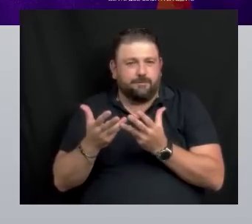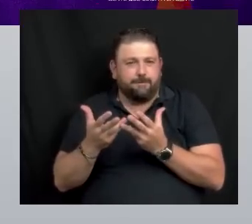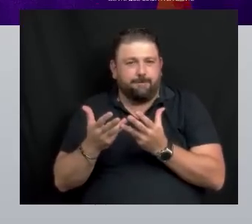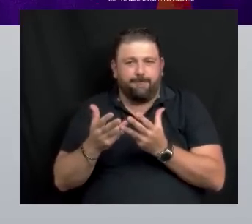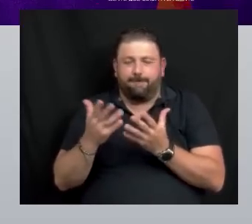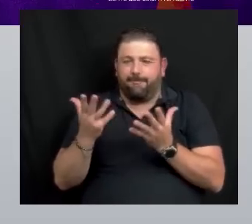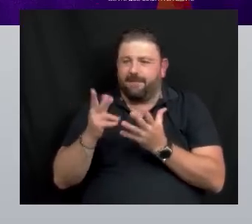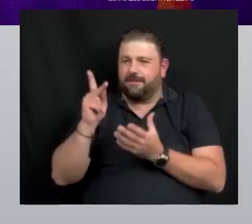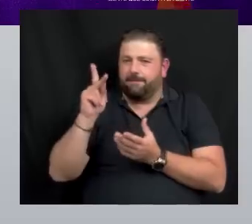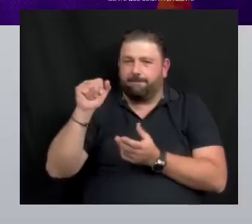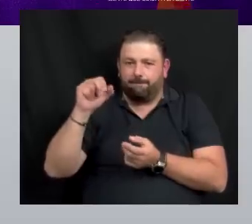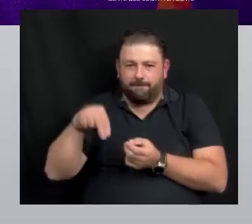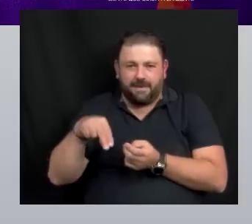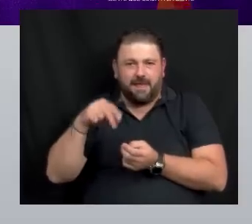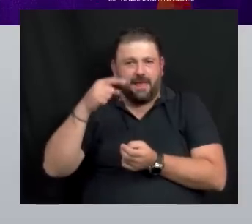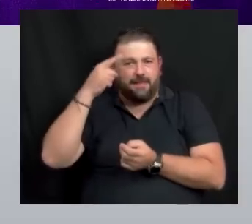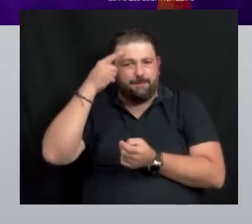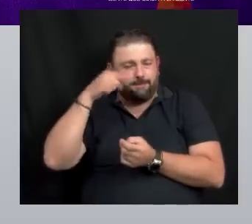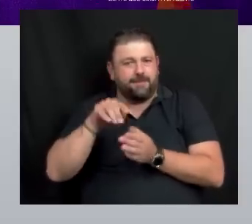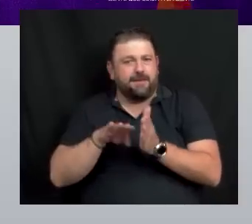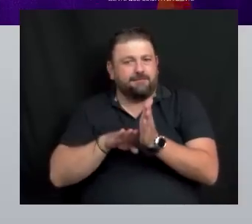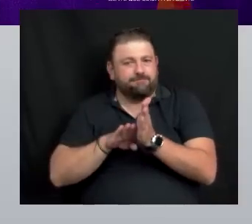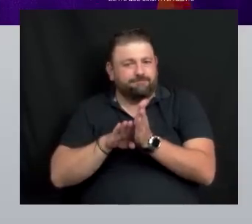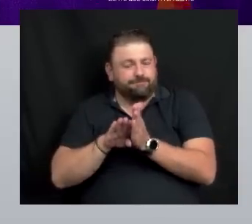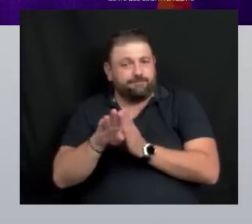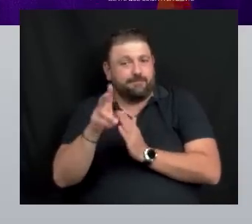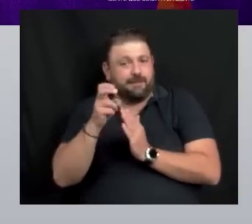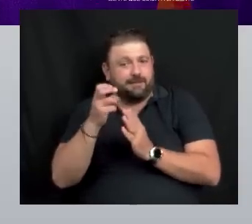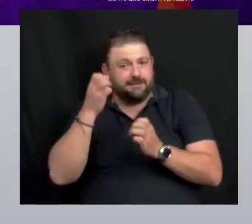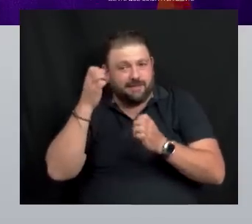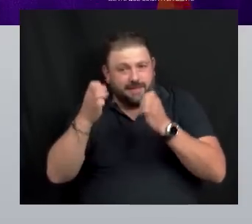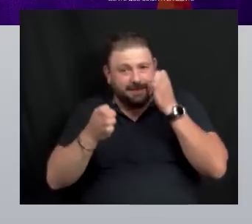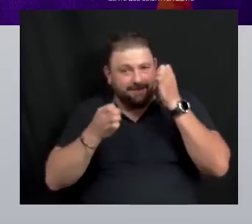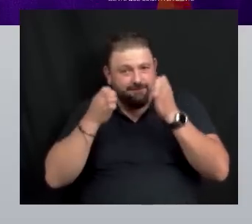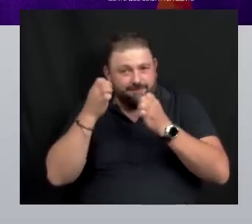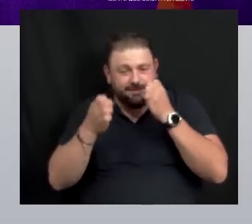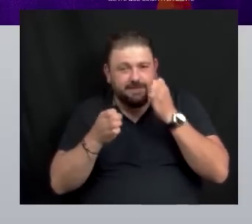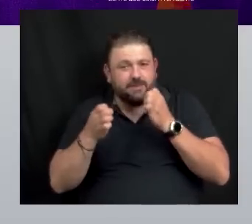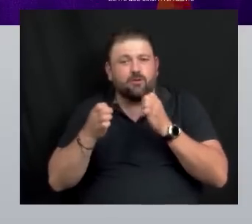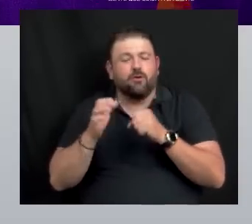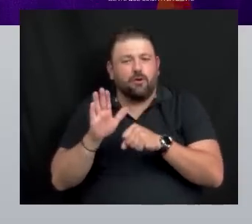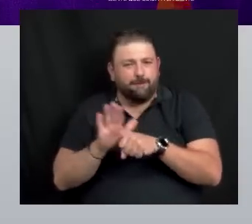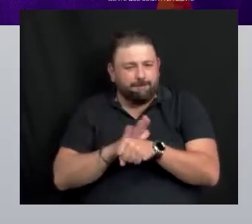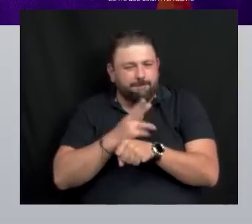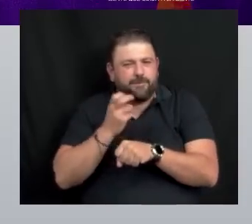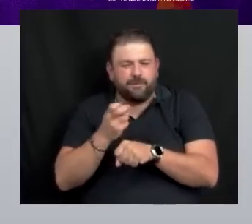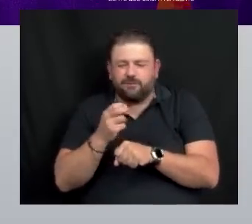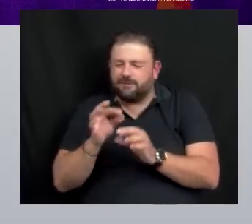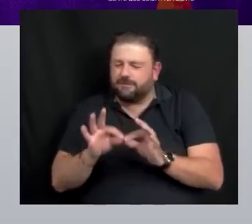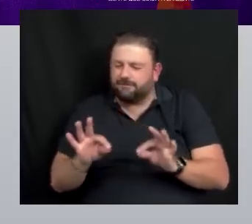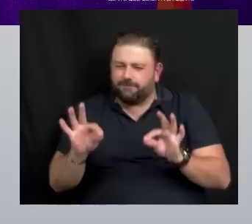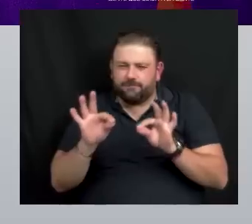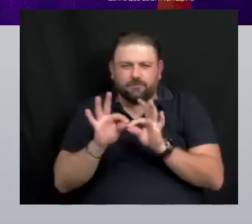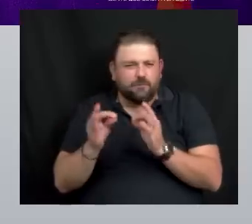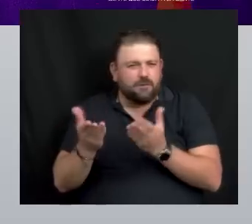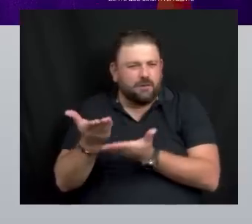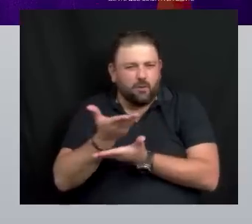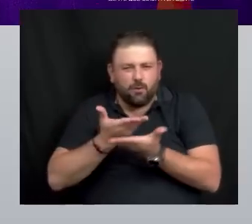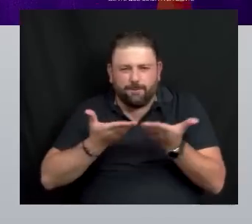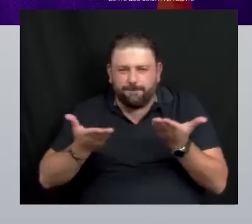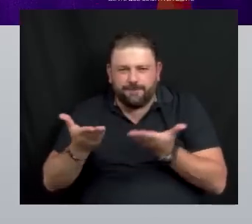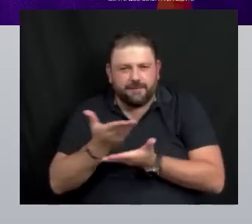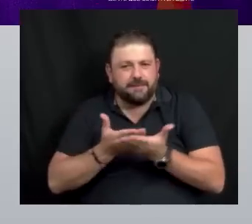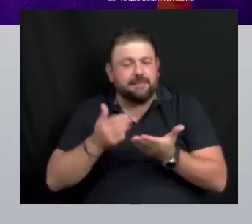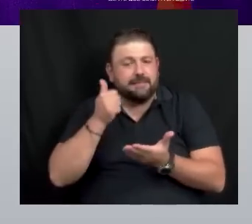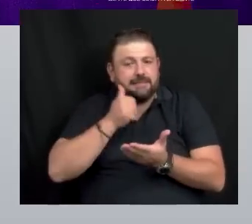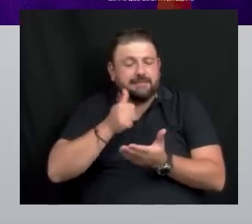de planes para crecer, y más ahora en este 2023, creo que es muy importante compartirles que tenemos el plan de estar